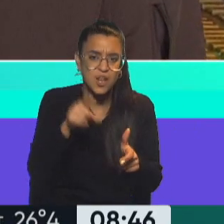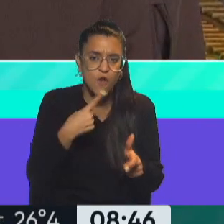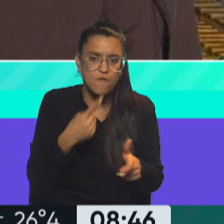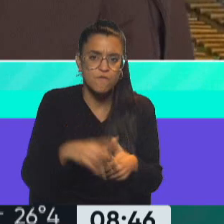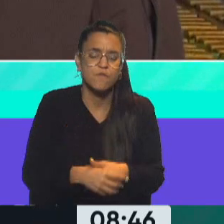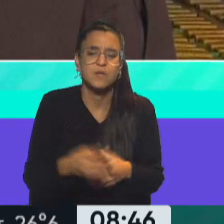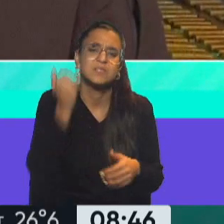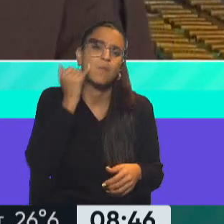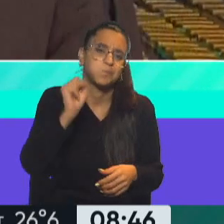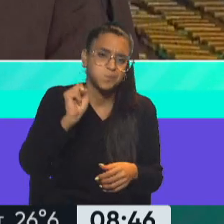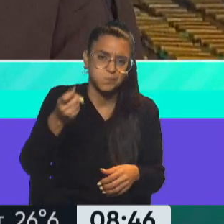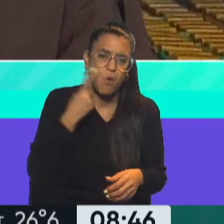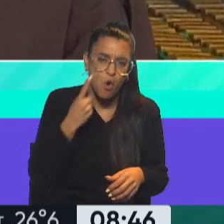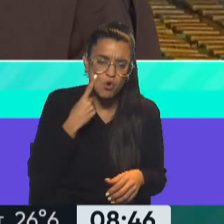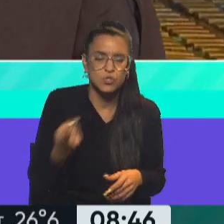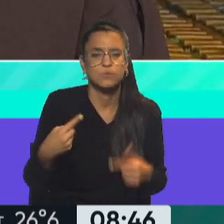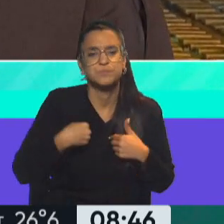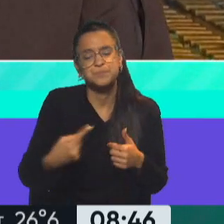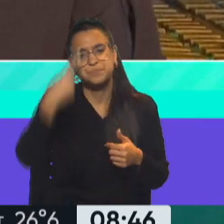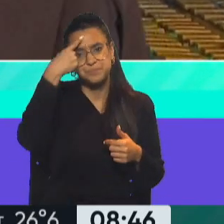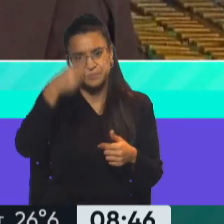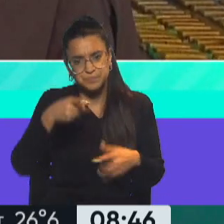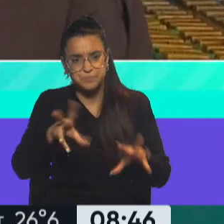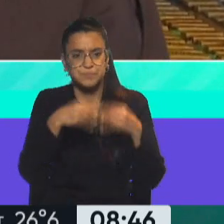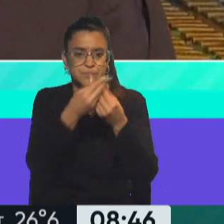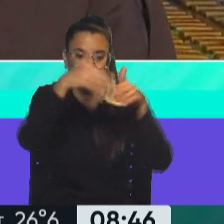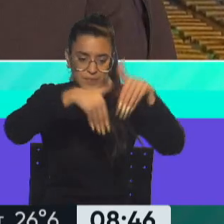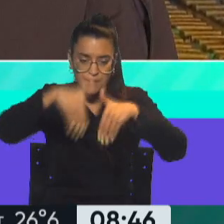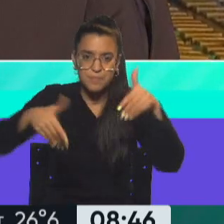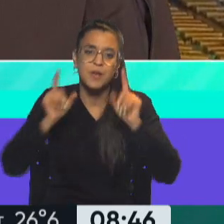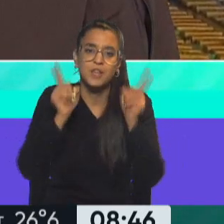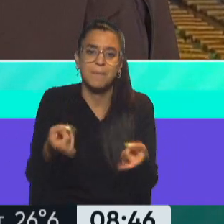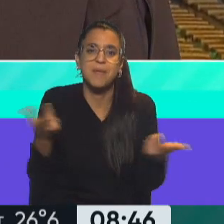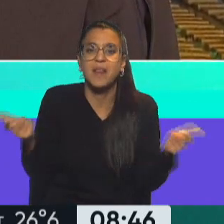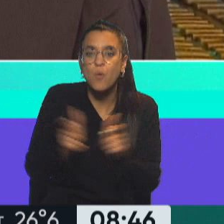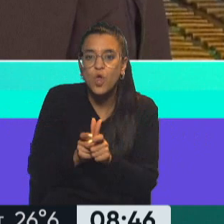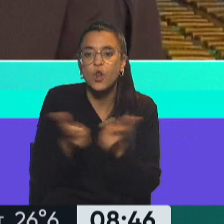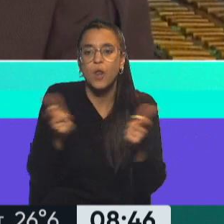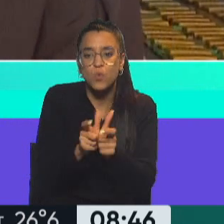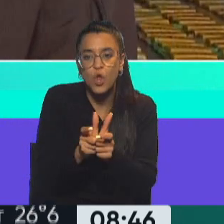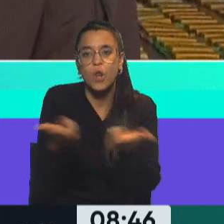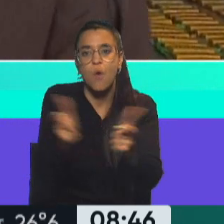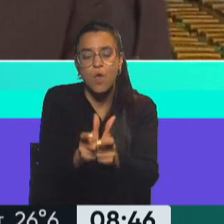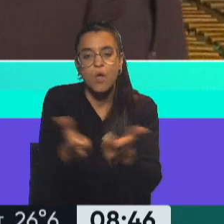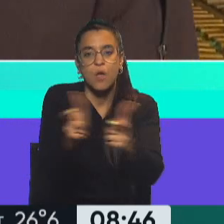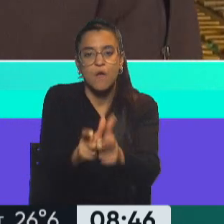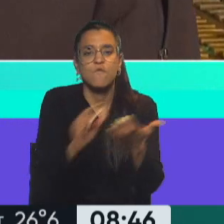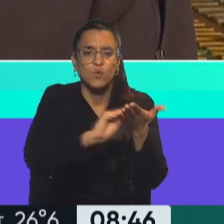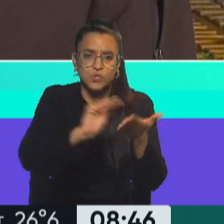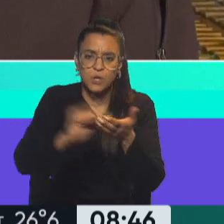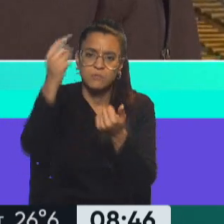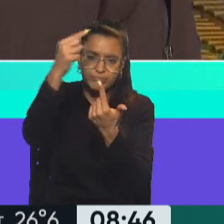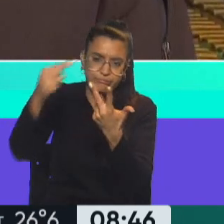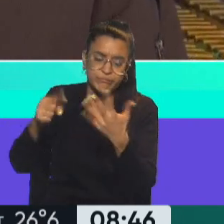ya conocidos, y uno interpreta que es el resultado de las elecciones, pero también de las reuniones que mantuvo Kicillof y varios funcionarios, entre ellos